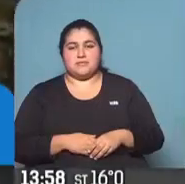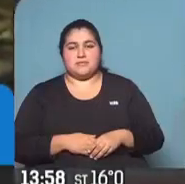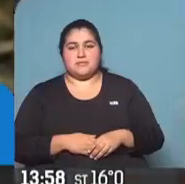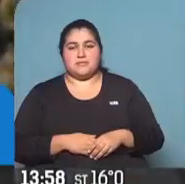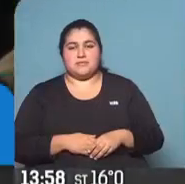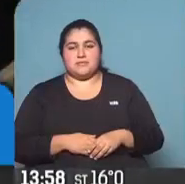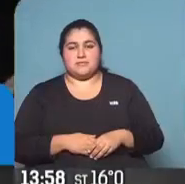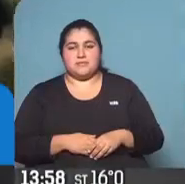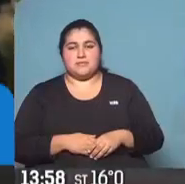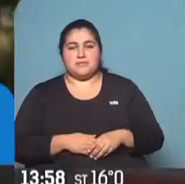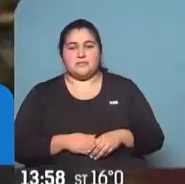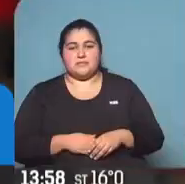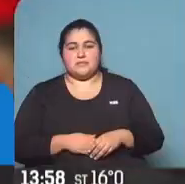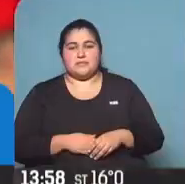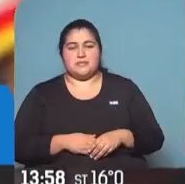y